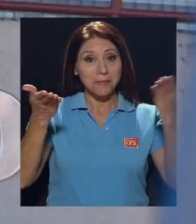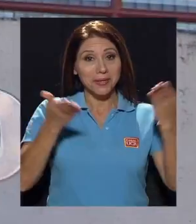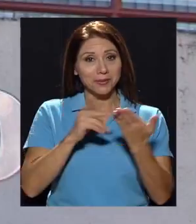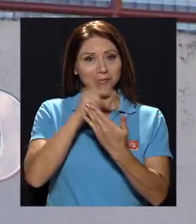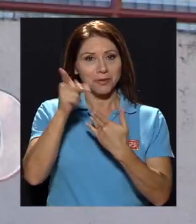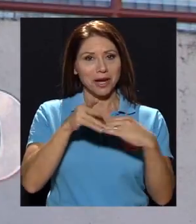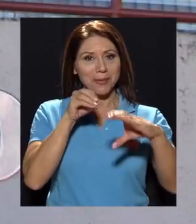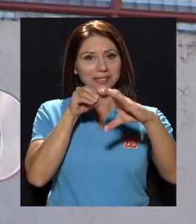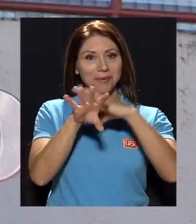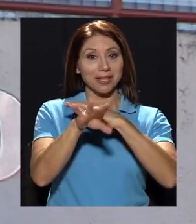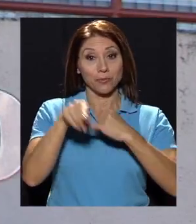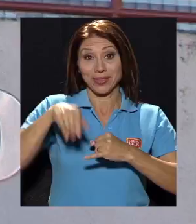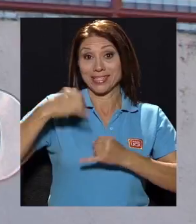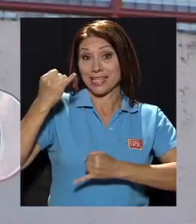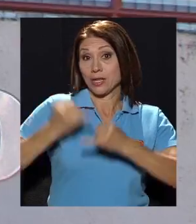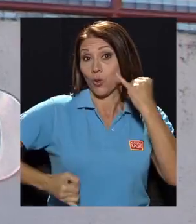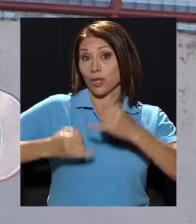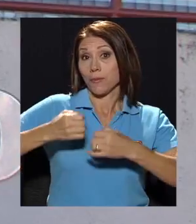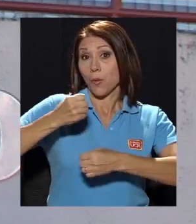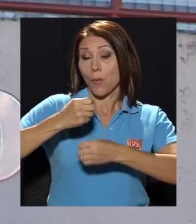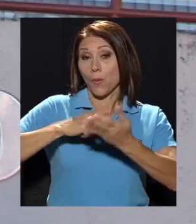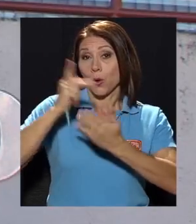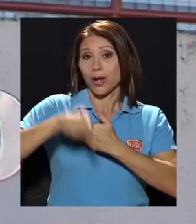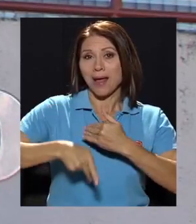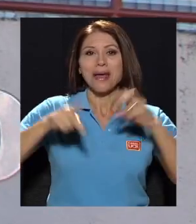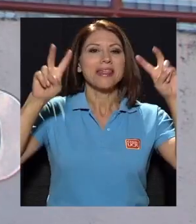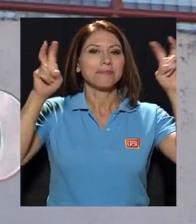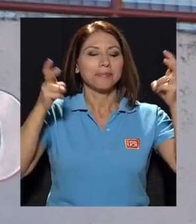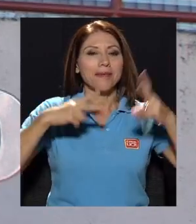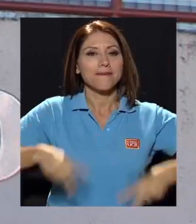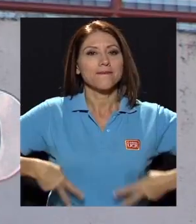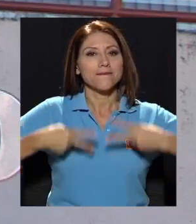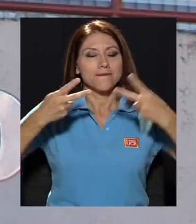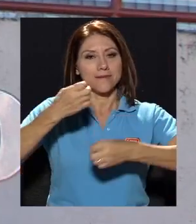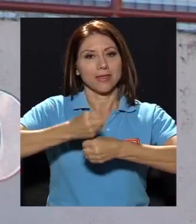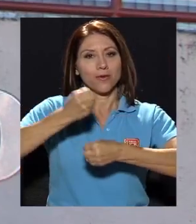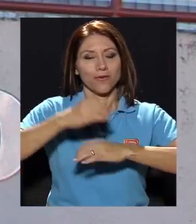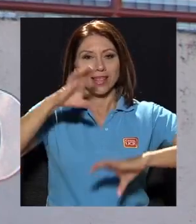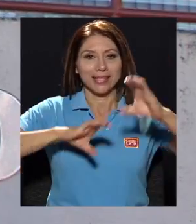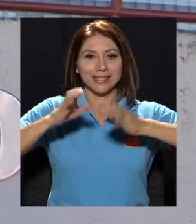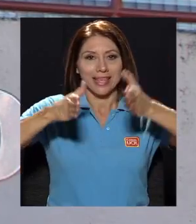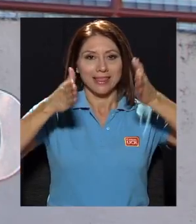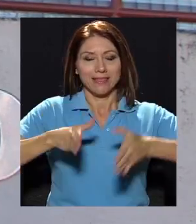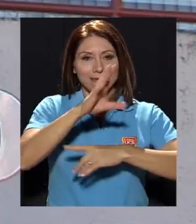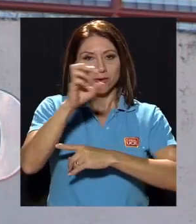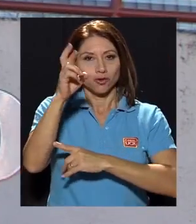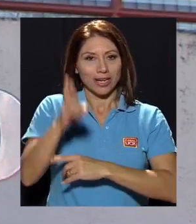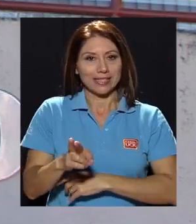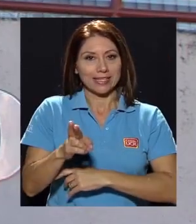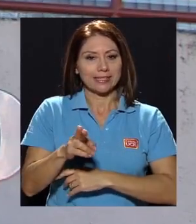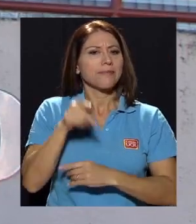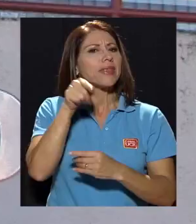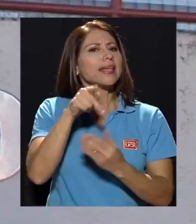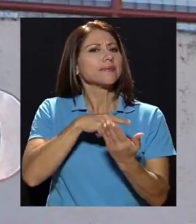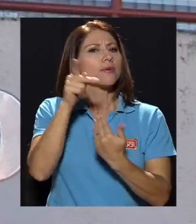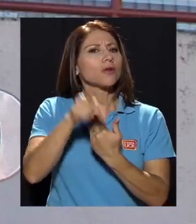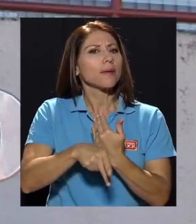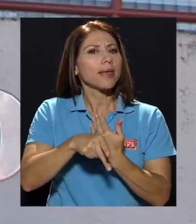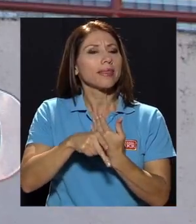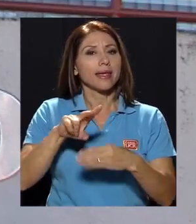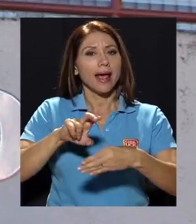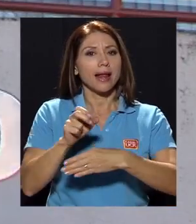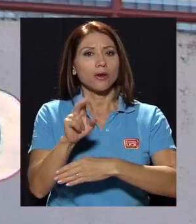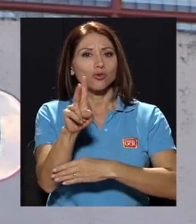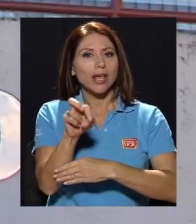Bienvenidos a Espectro. Estamos con el último programa de la miniserie Vida y Obra de Científicos y Científicas Costarricenses. El objetivo de esta producción de Canal